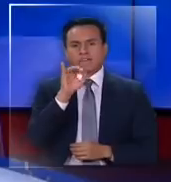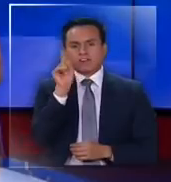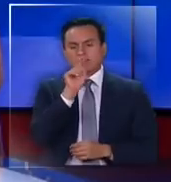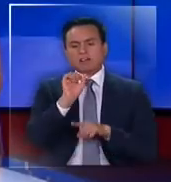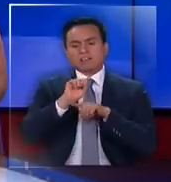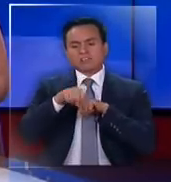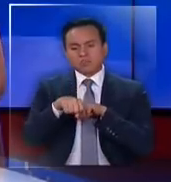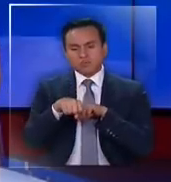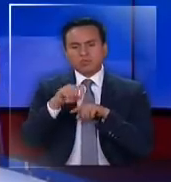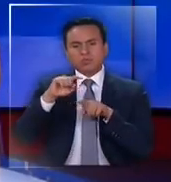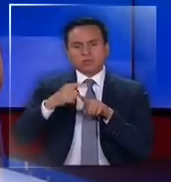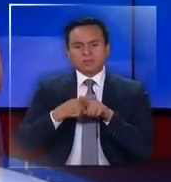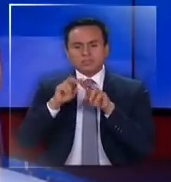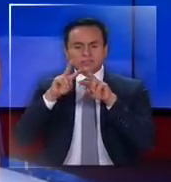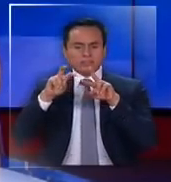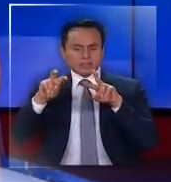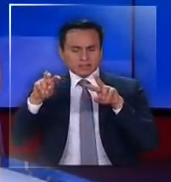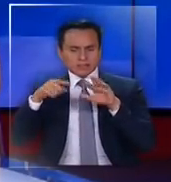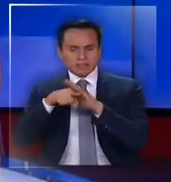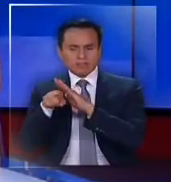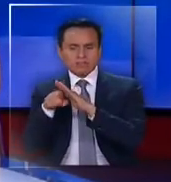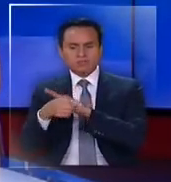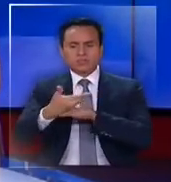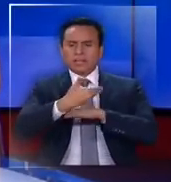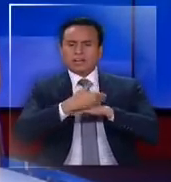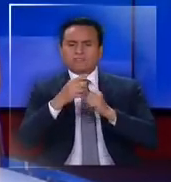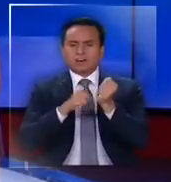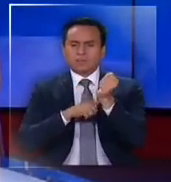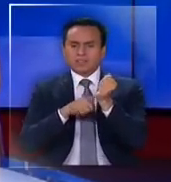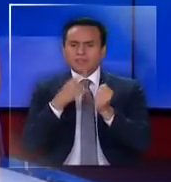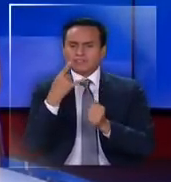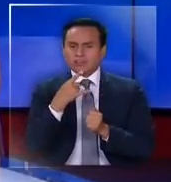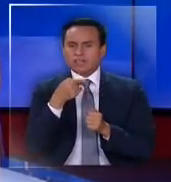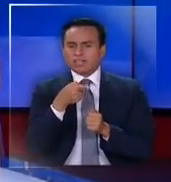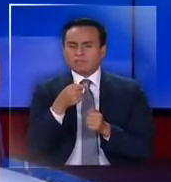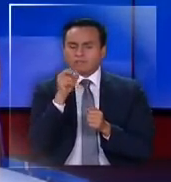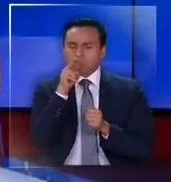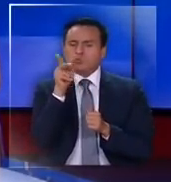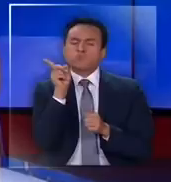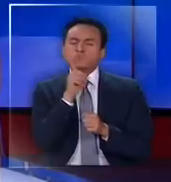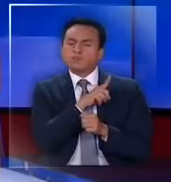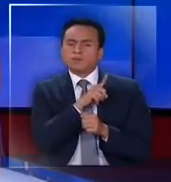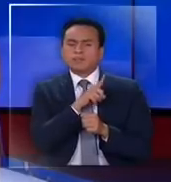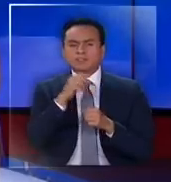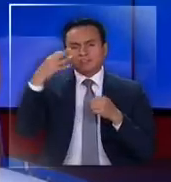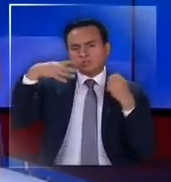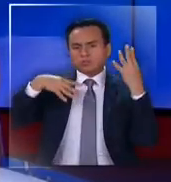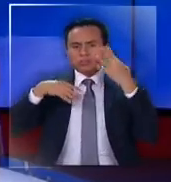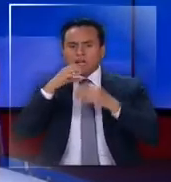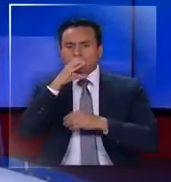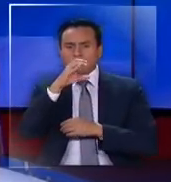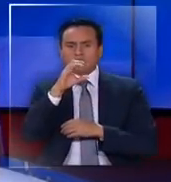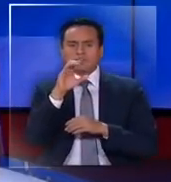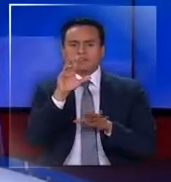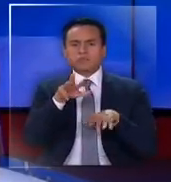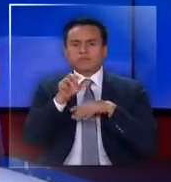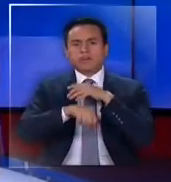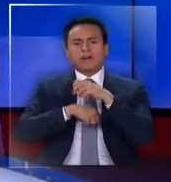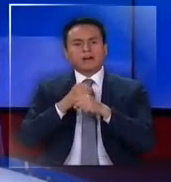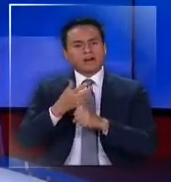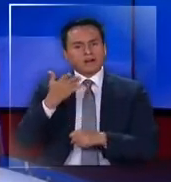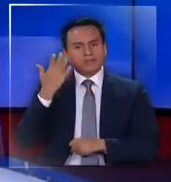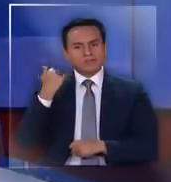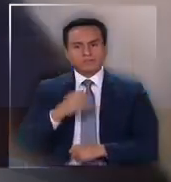aceptó realizar nuevas diligencias solicitadas por la familia del universitario, quien fue visto por última vez en una discoteca de Concepción hace 19